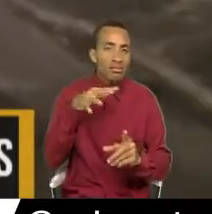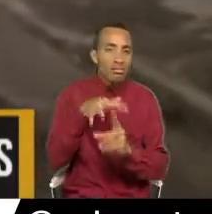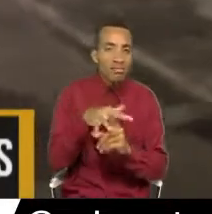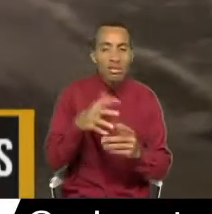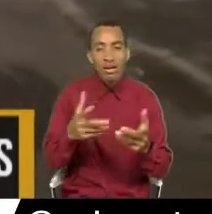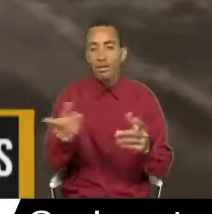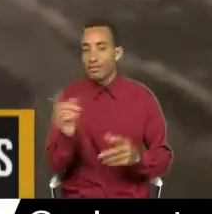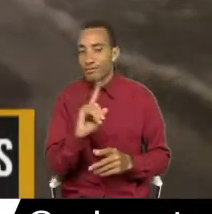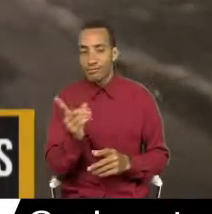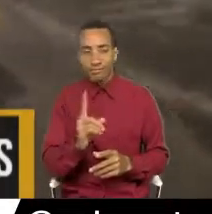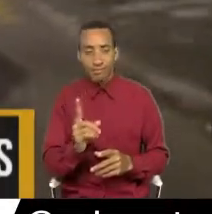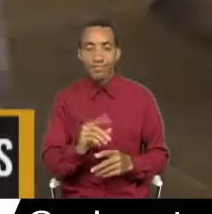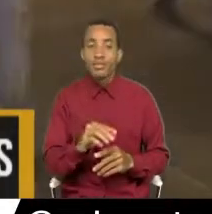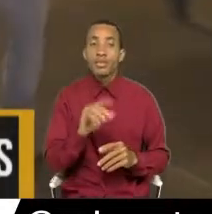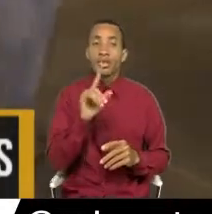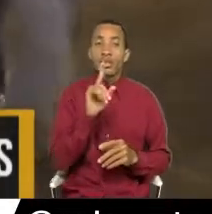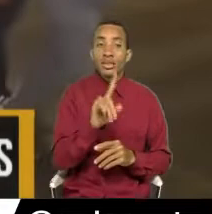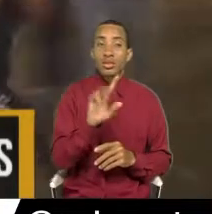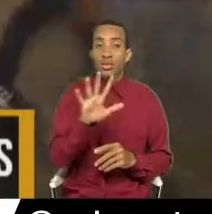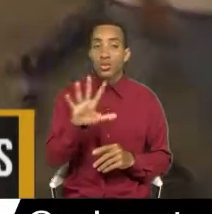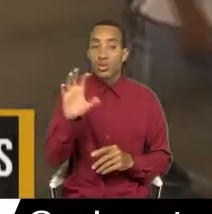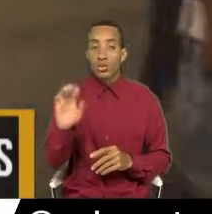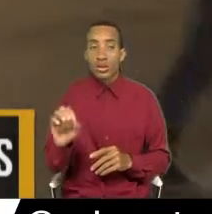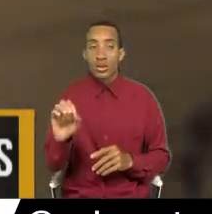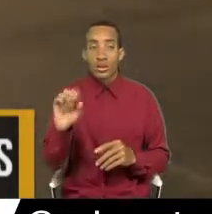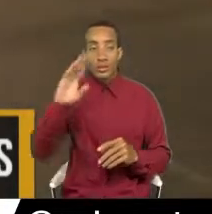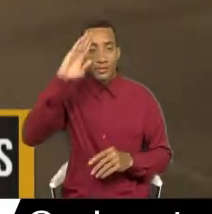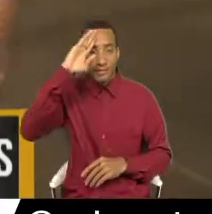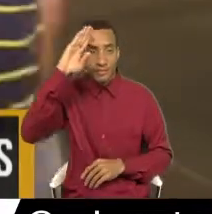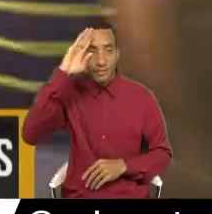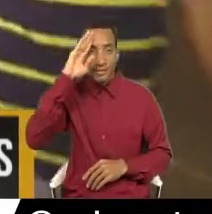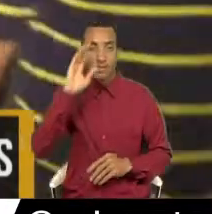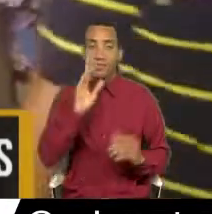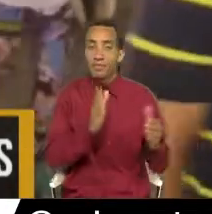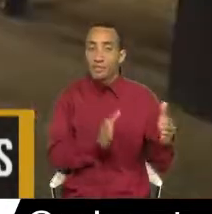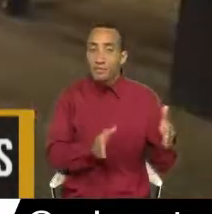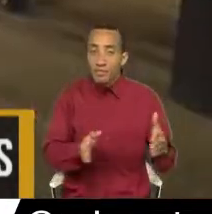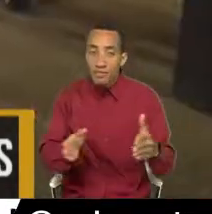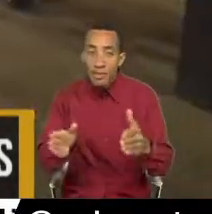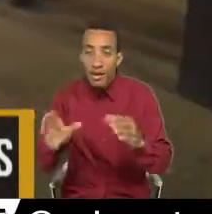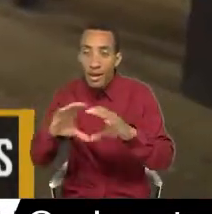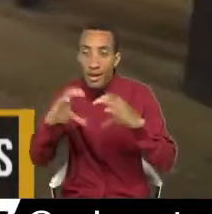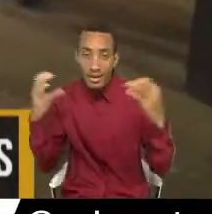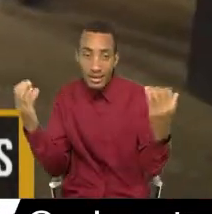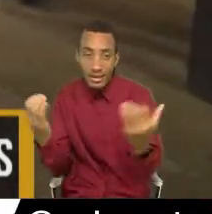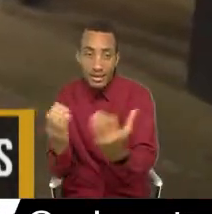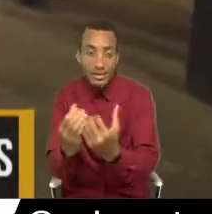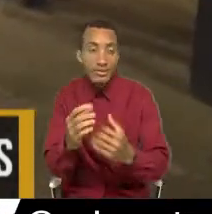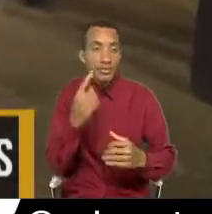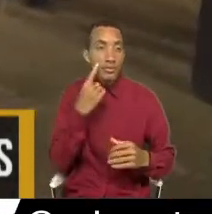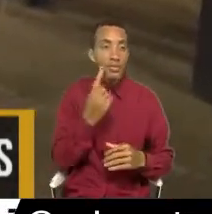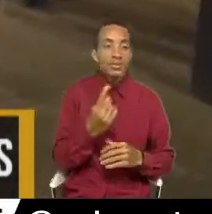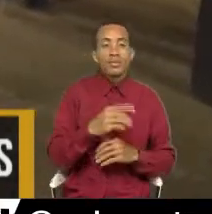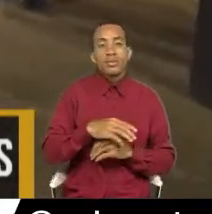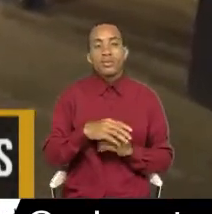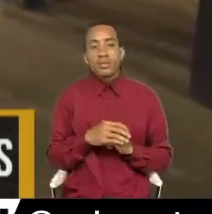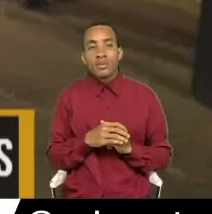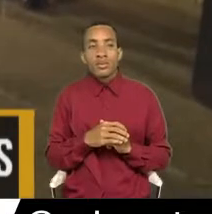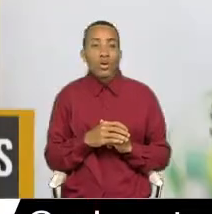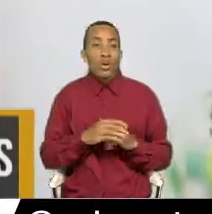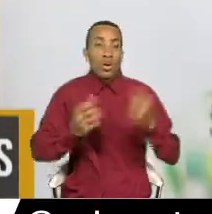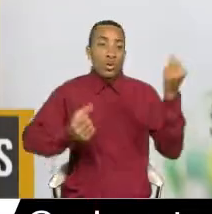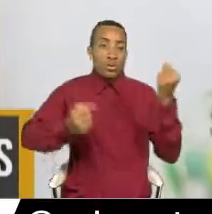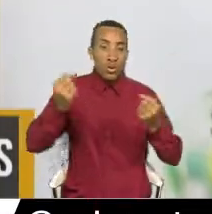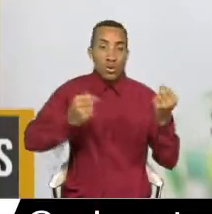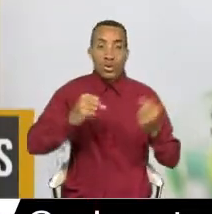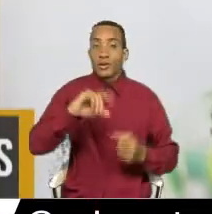más de 150 uniformados quienes estarán en los corredores viales para impedir el paso de buses con hinchas del equipo embajador. Nosotros dispusimos de toda